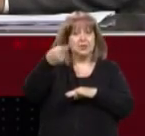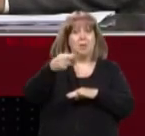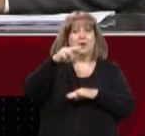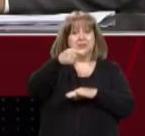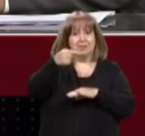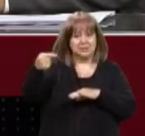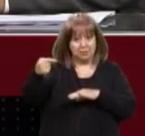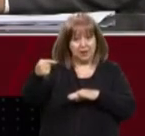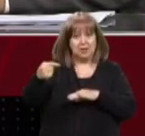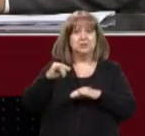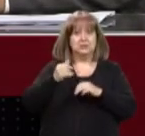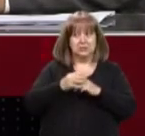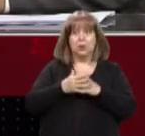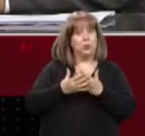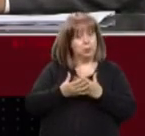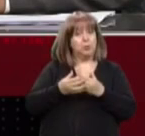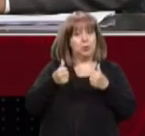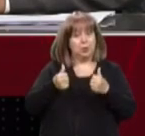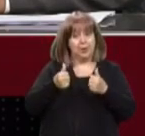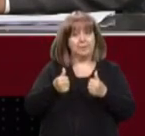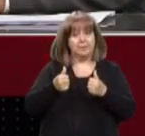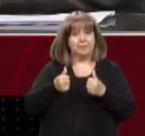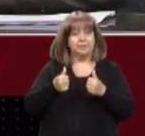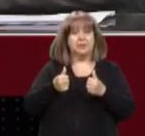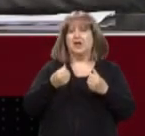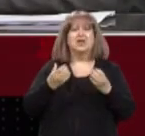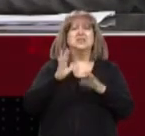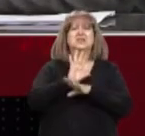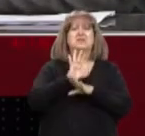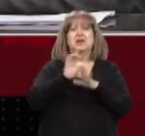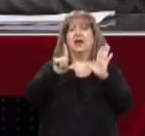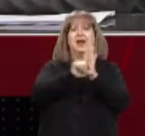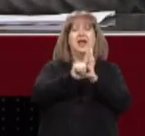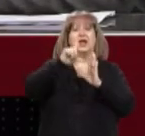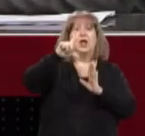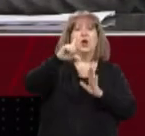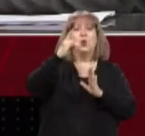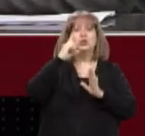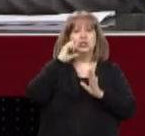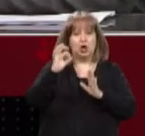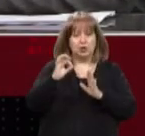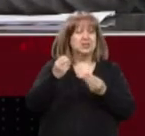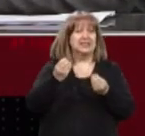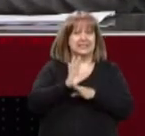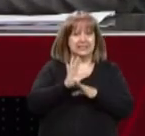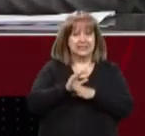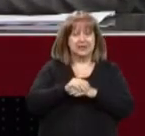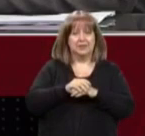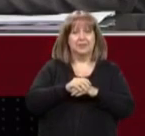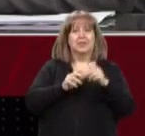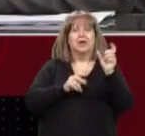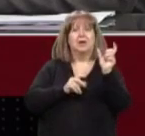viene? Sí, señor, así es. ¿Se lo confirmó Alberto? Ley Lucio, ¿Qué es? Sí, perdón. La ley Lucio es muy simple. Te la resumo en una